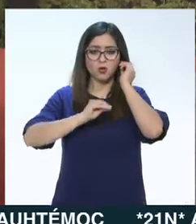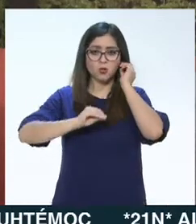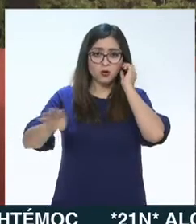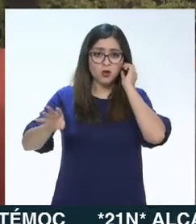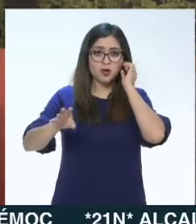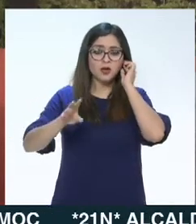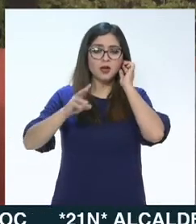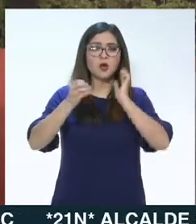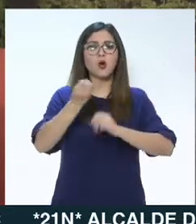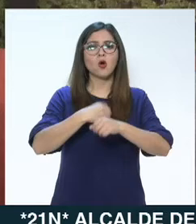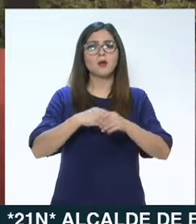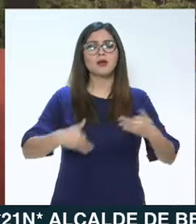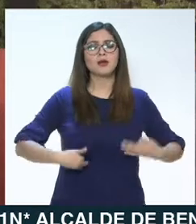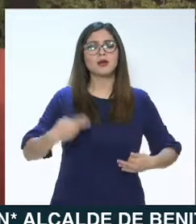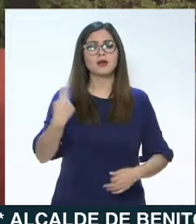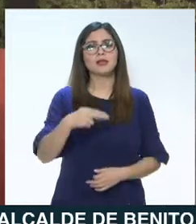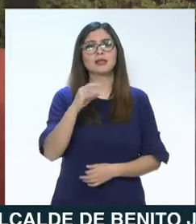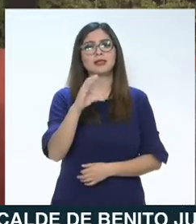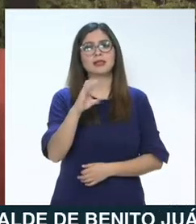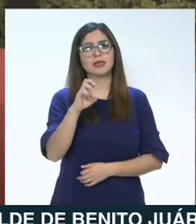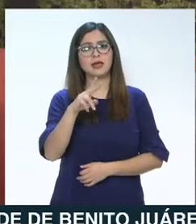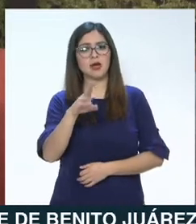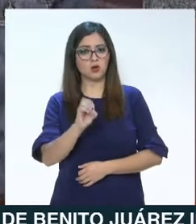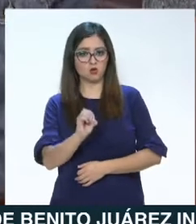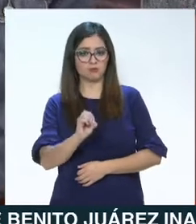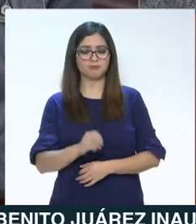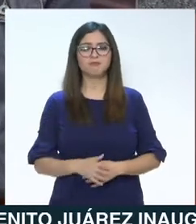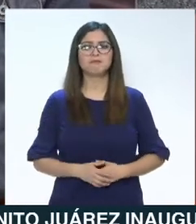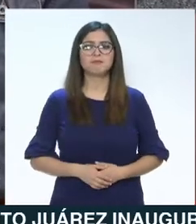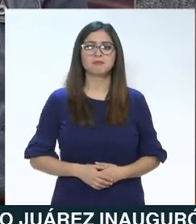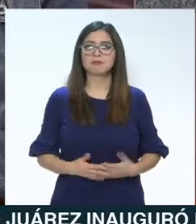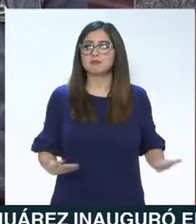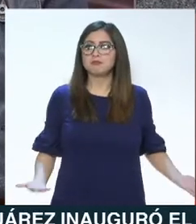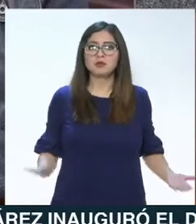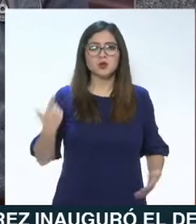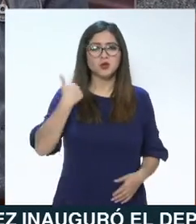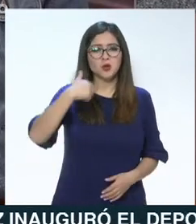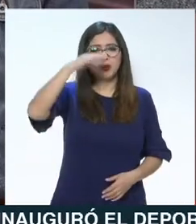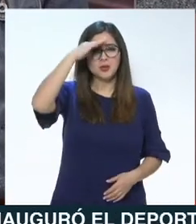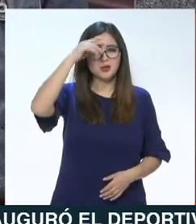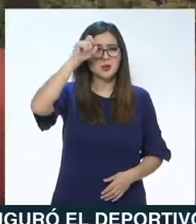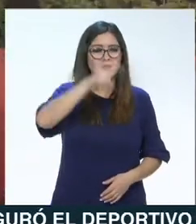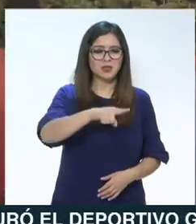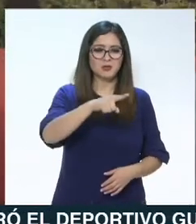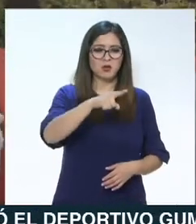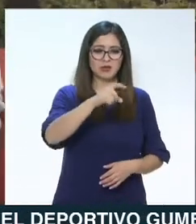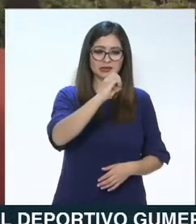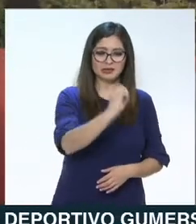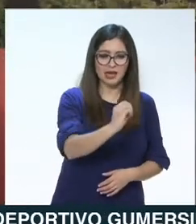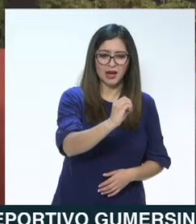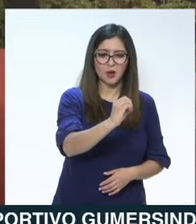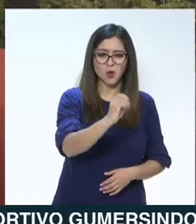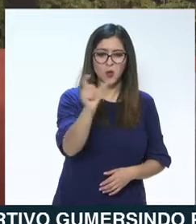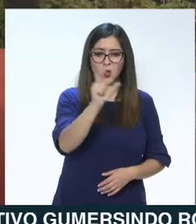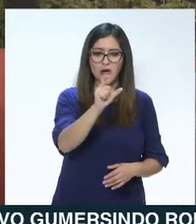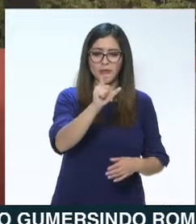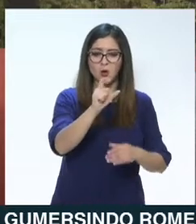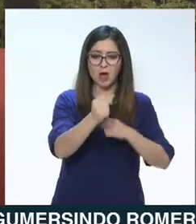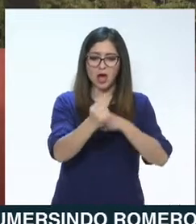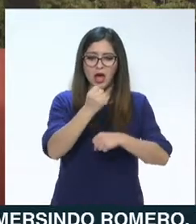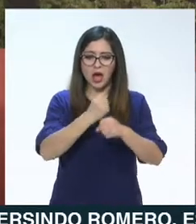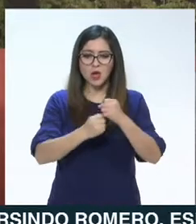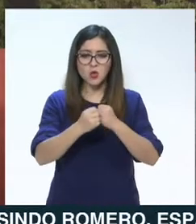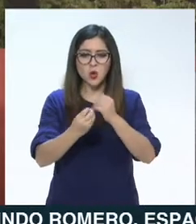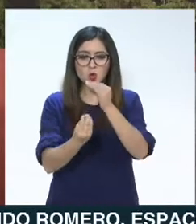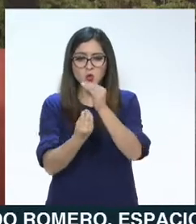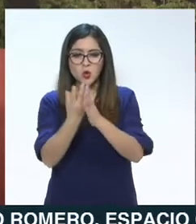Cero. Cero. Que a mí me remota siempre, pues al año nuevo, precisamente, cuando ya termina un año y empieza el otro, lo que uno